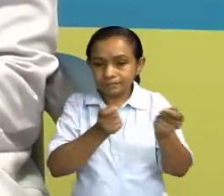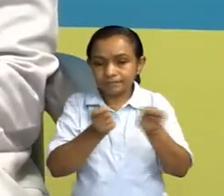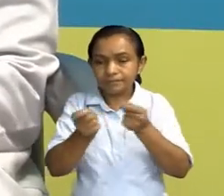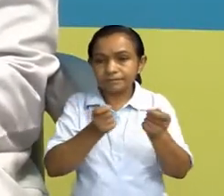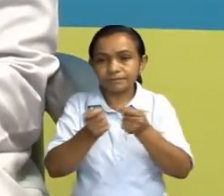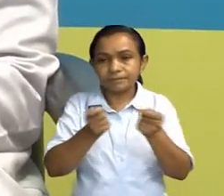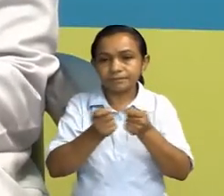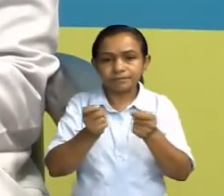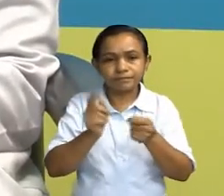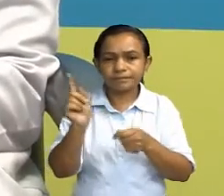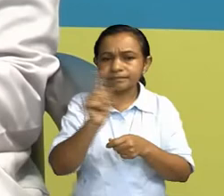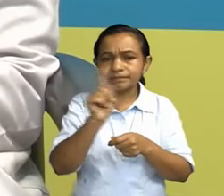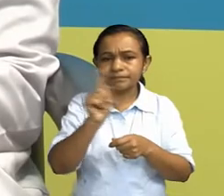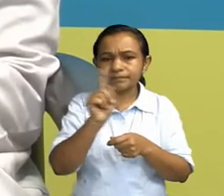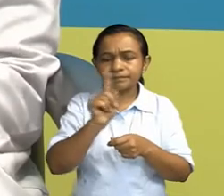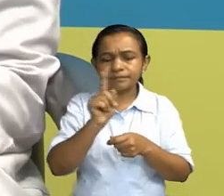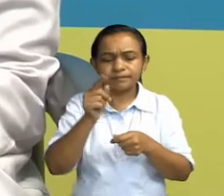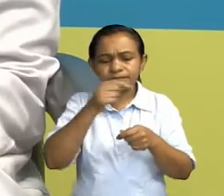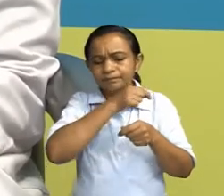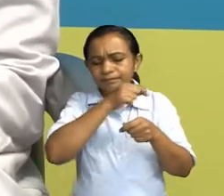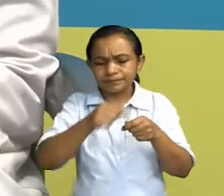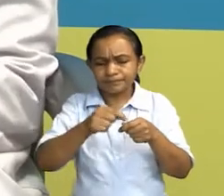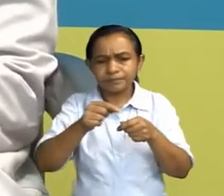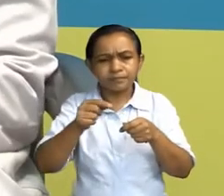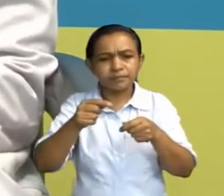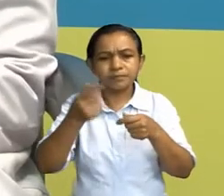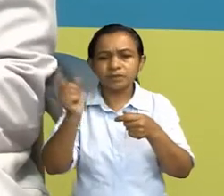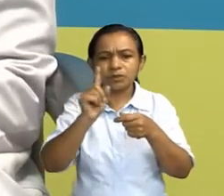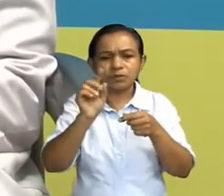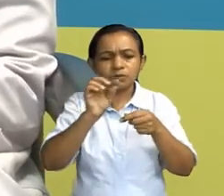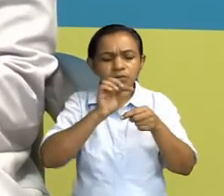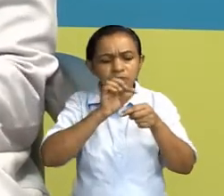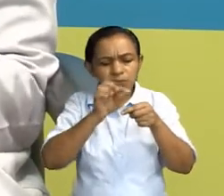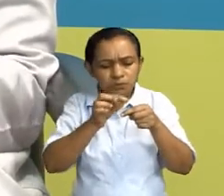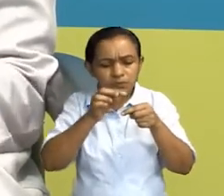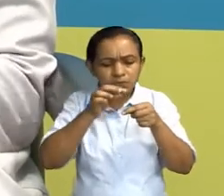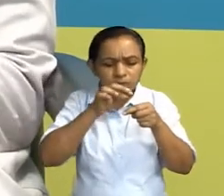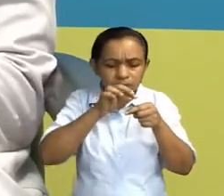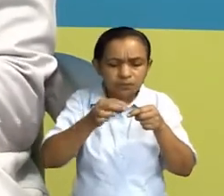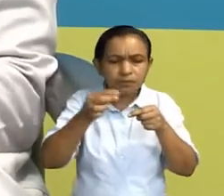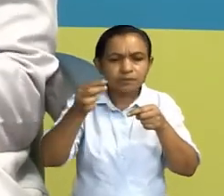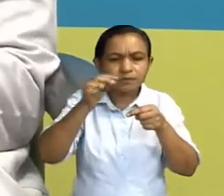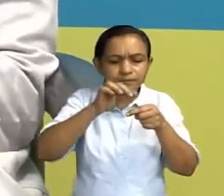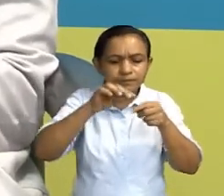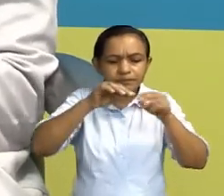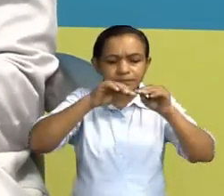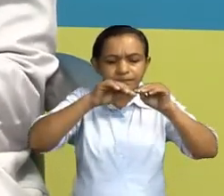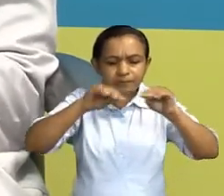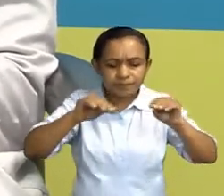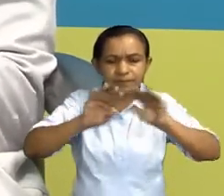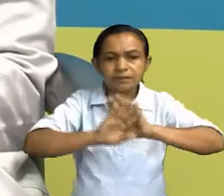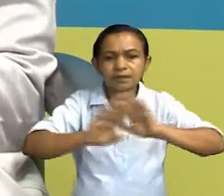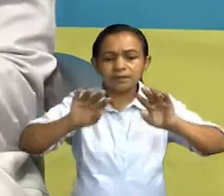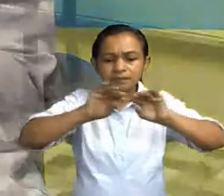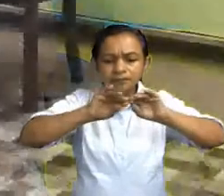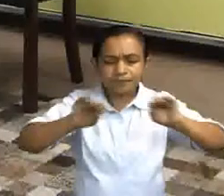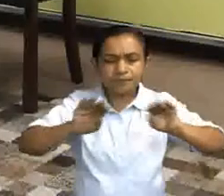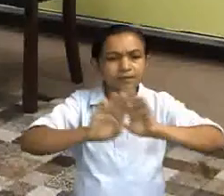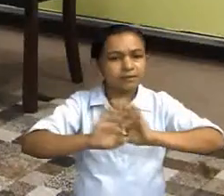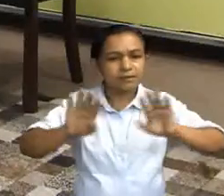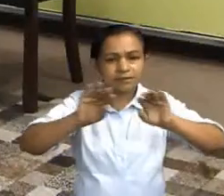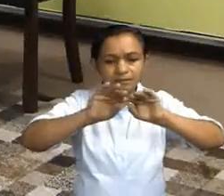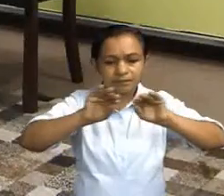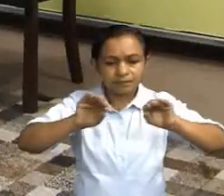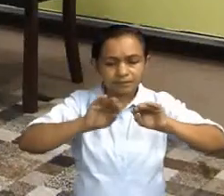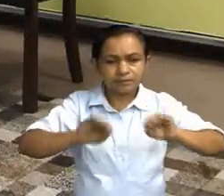Y no requieren grandes intervenciones. Simplemente es el tratamiento es la separación de los labios